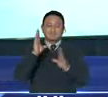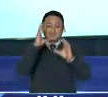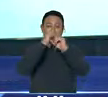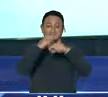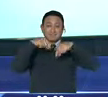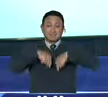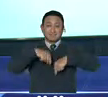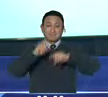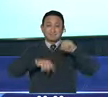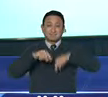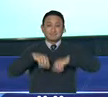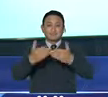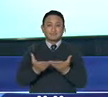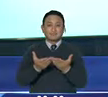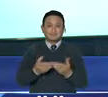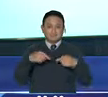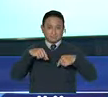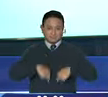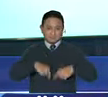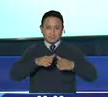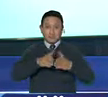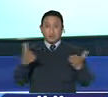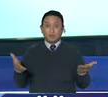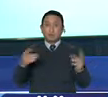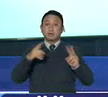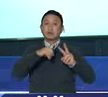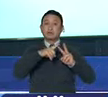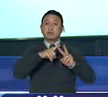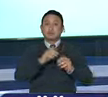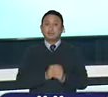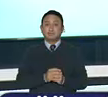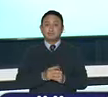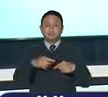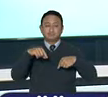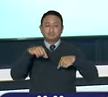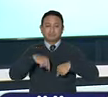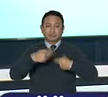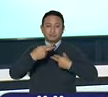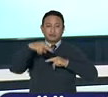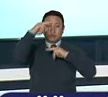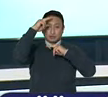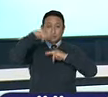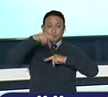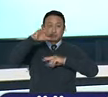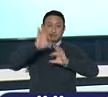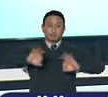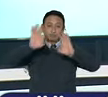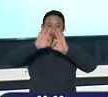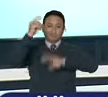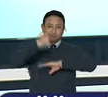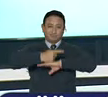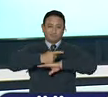Buenas noches, amigos. Bienvenidos a la emisión estelar del Comercio TV. Aquí, lo más destacado del